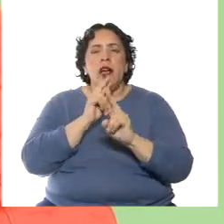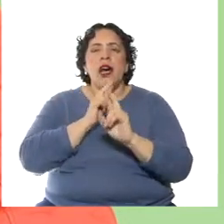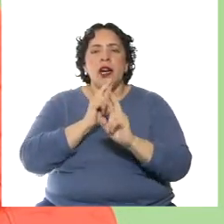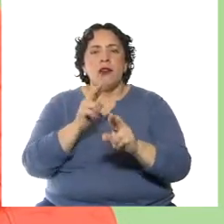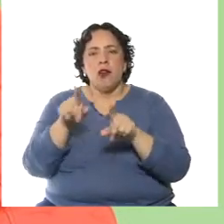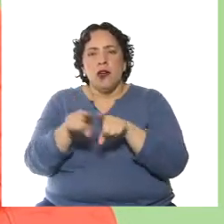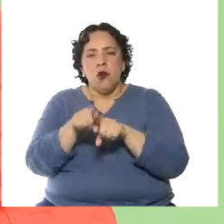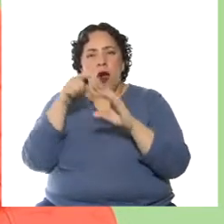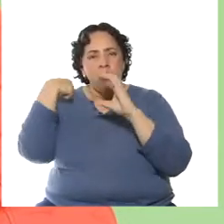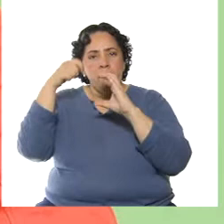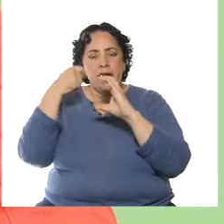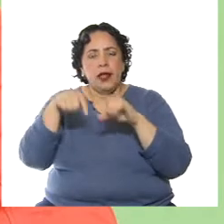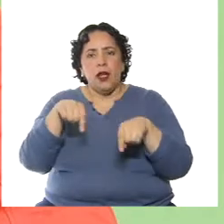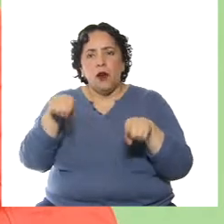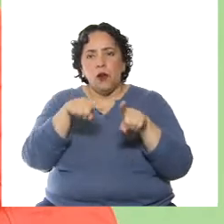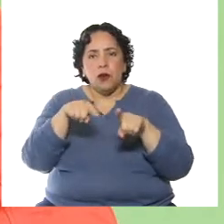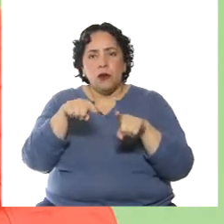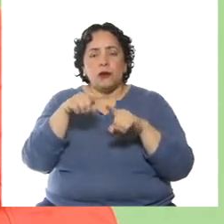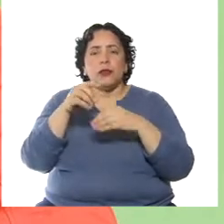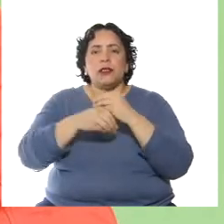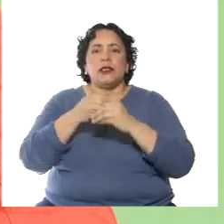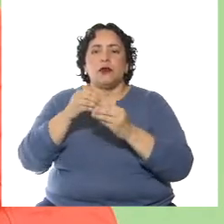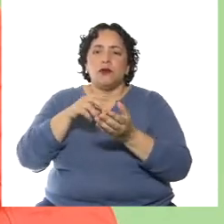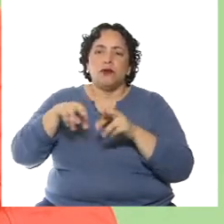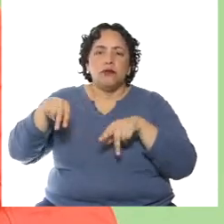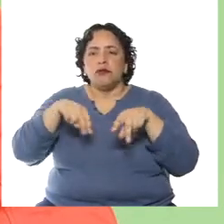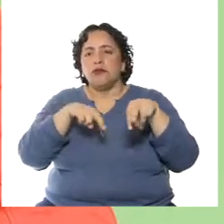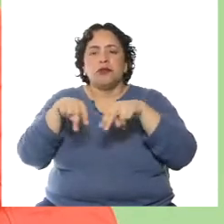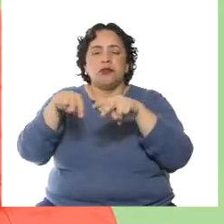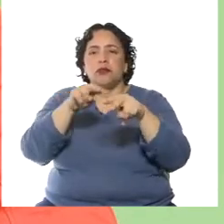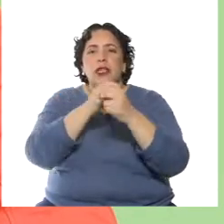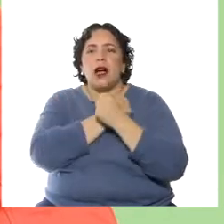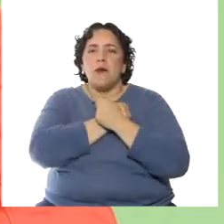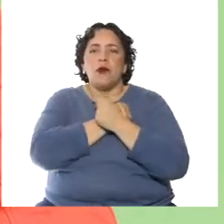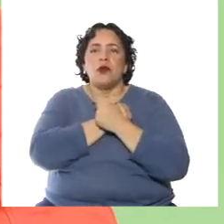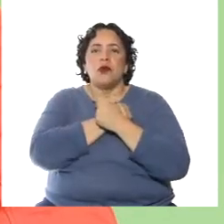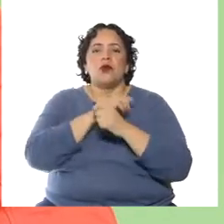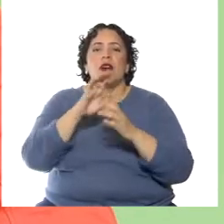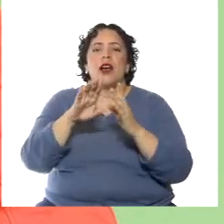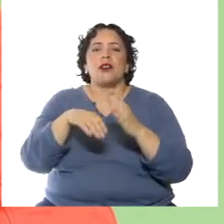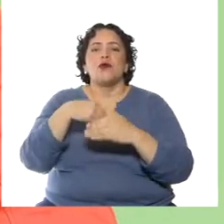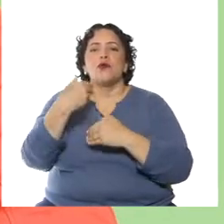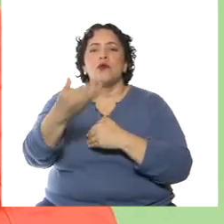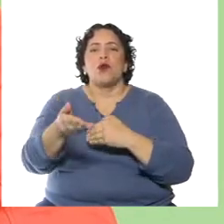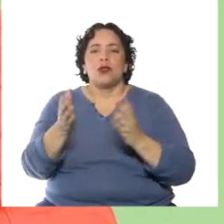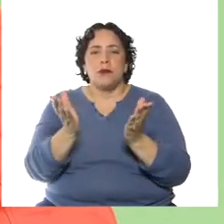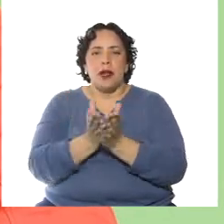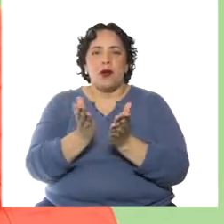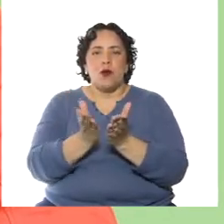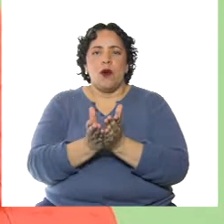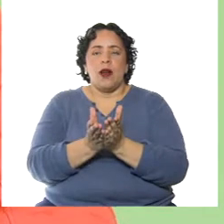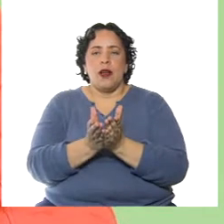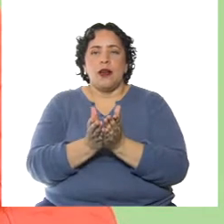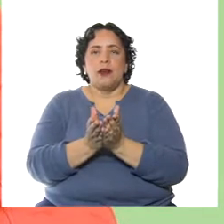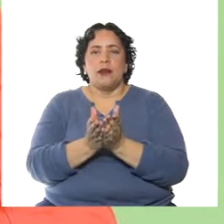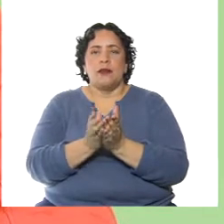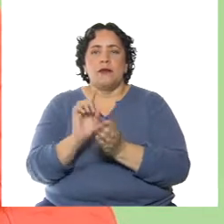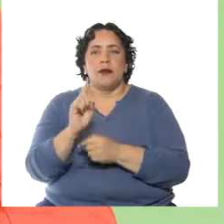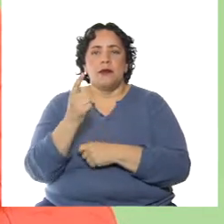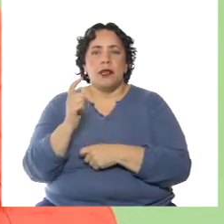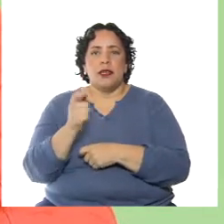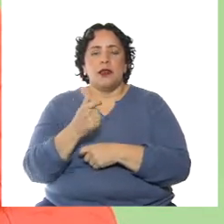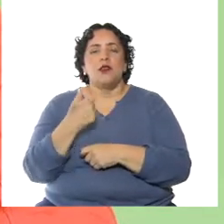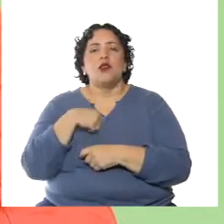video en donde hicieron un recorrido amoroso a su escuela próxima primaria. Y bueno, como nosotros estamos hablando